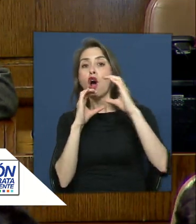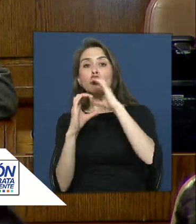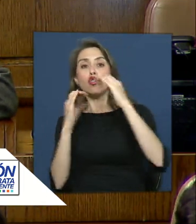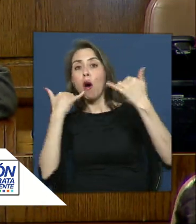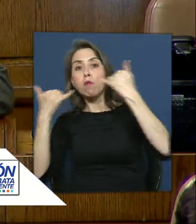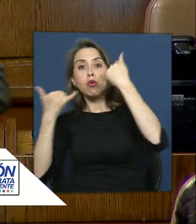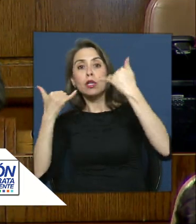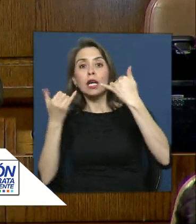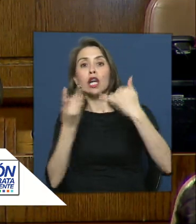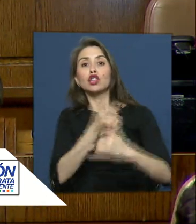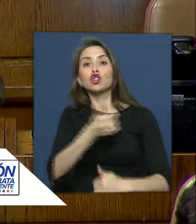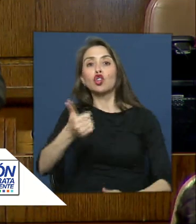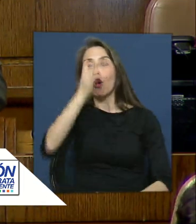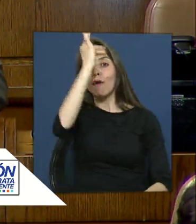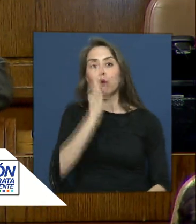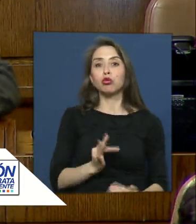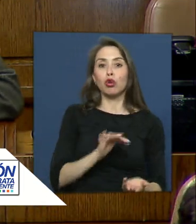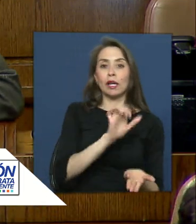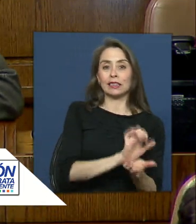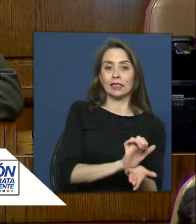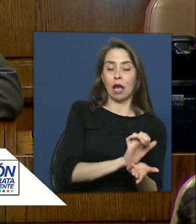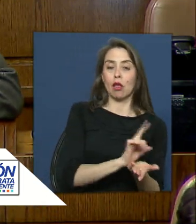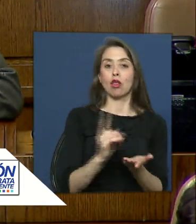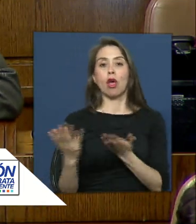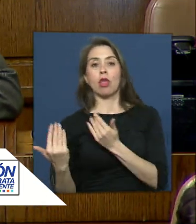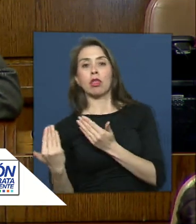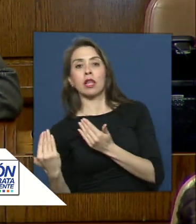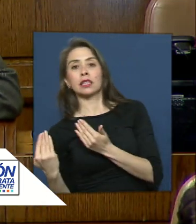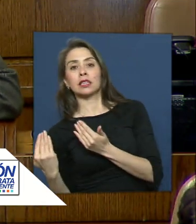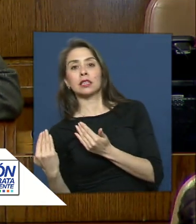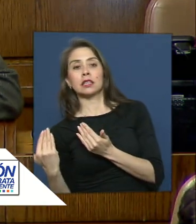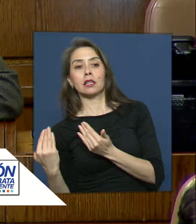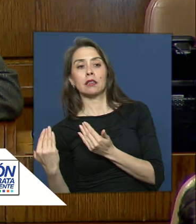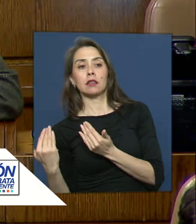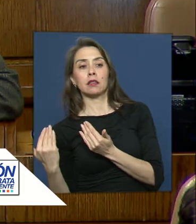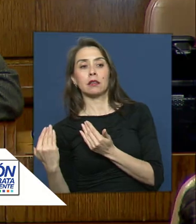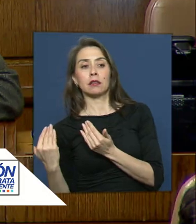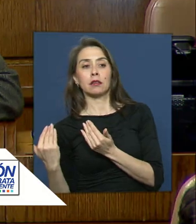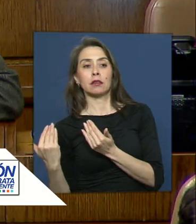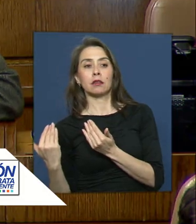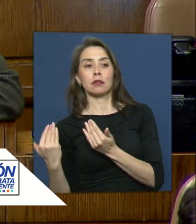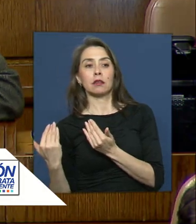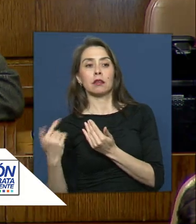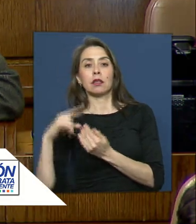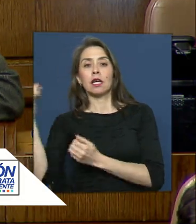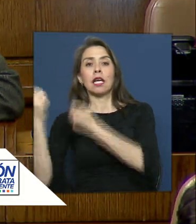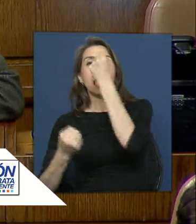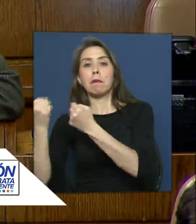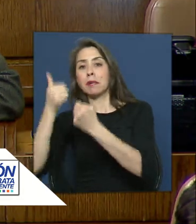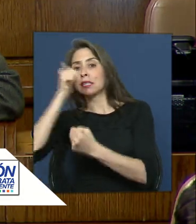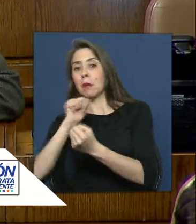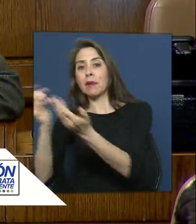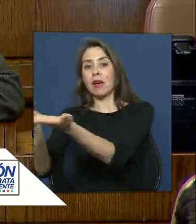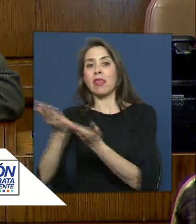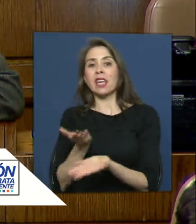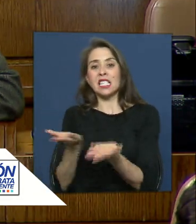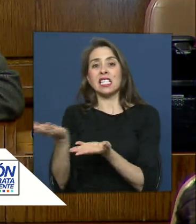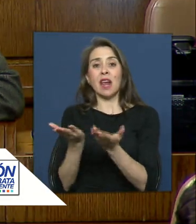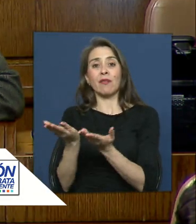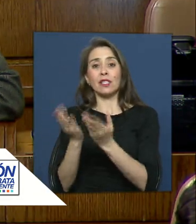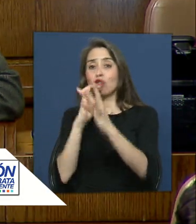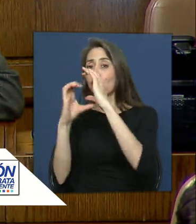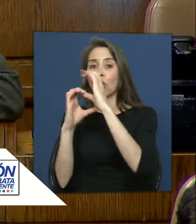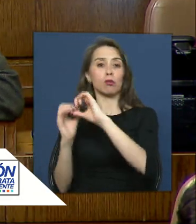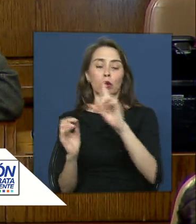Estado, que no tuviéramos que depender de ningún privado para esto.